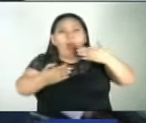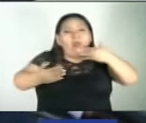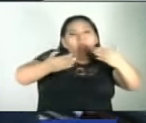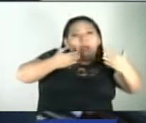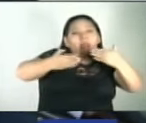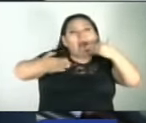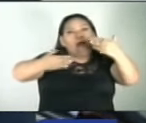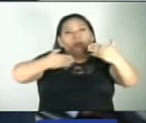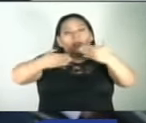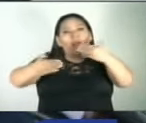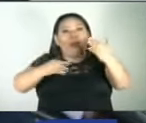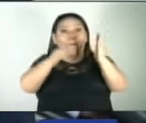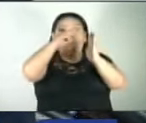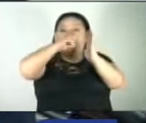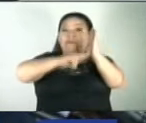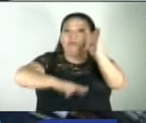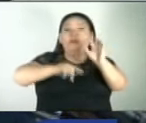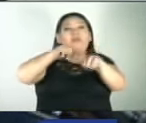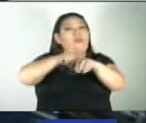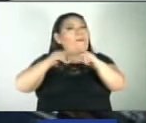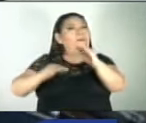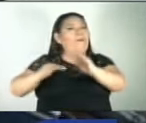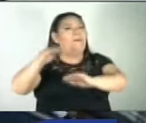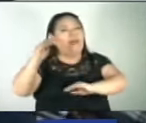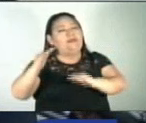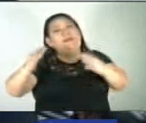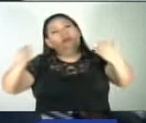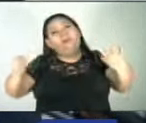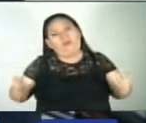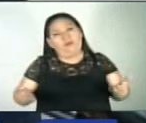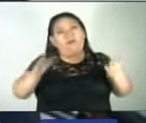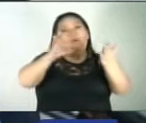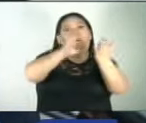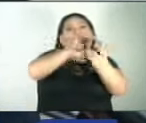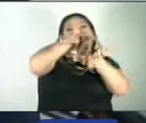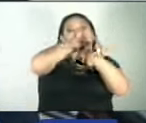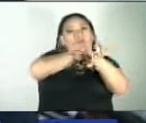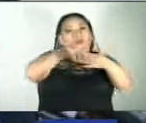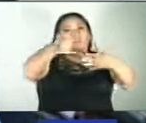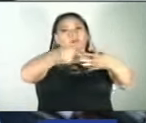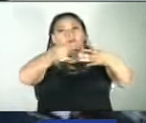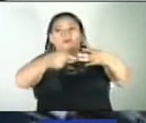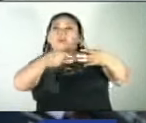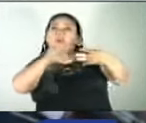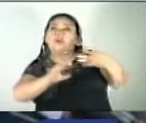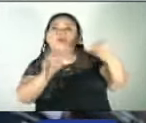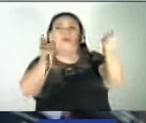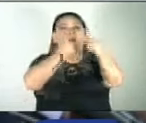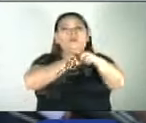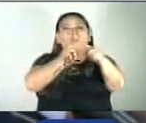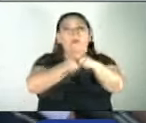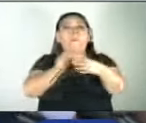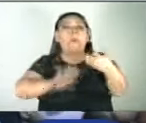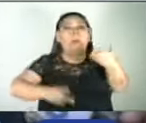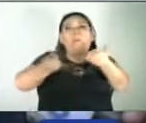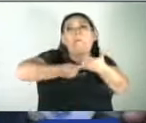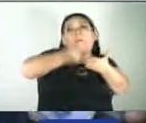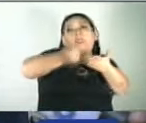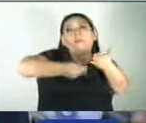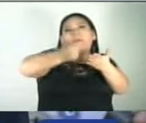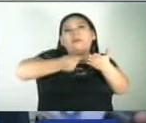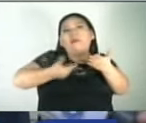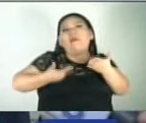pretexto de la ampliación de periodos, es que llevan el proyecto de reforma constitucional para abolir, cerrar